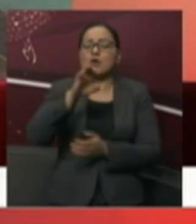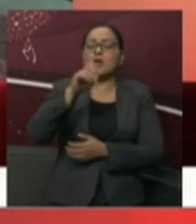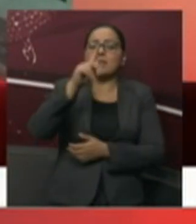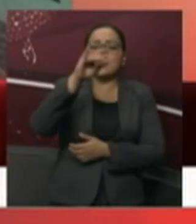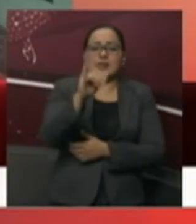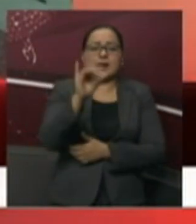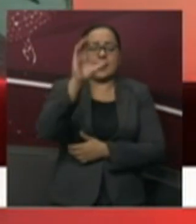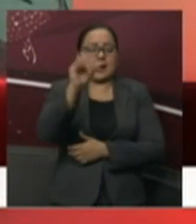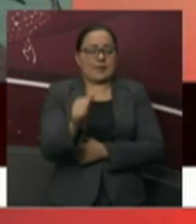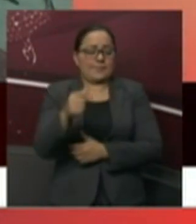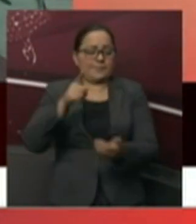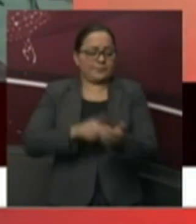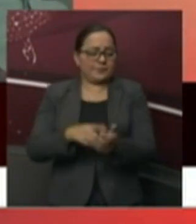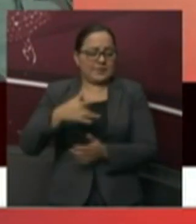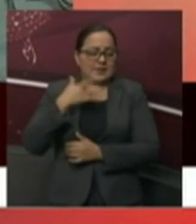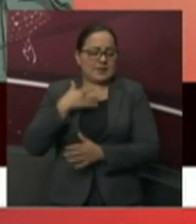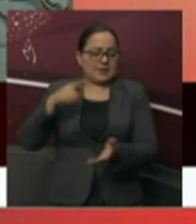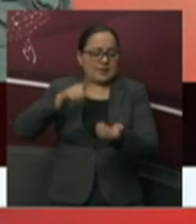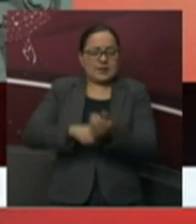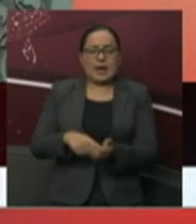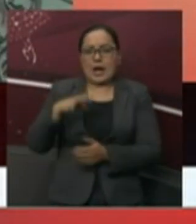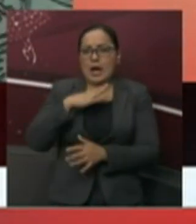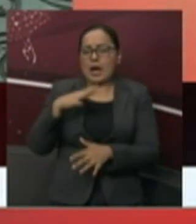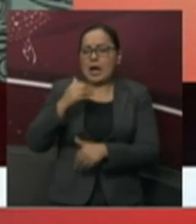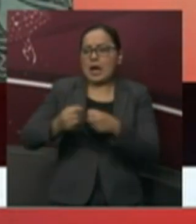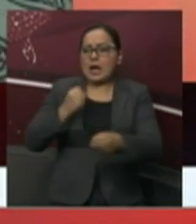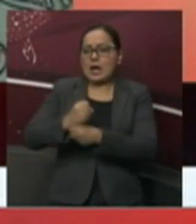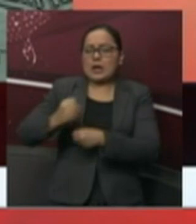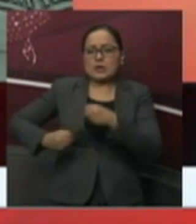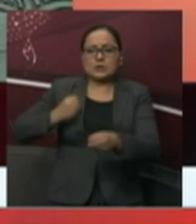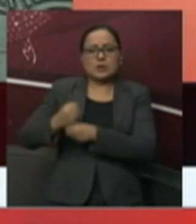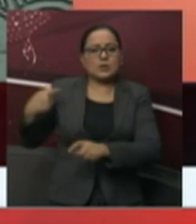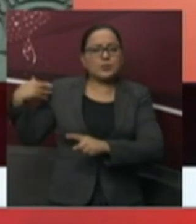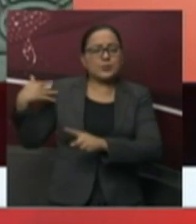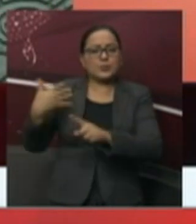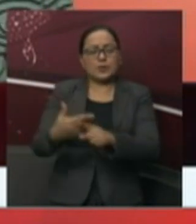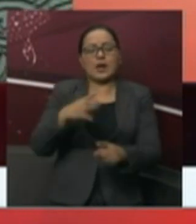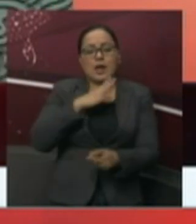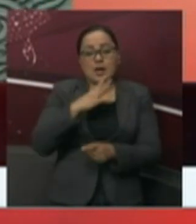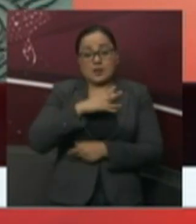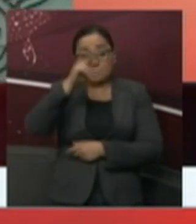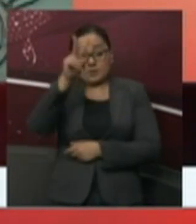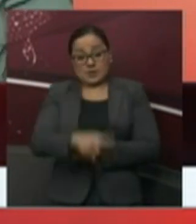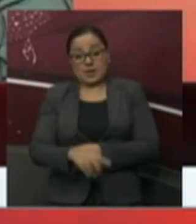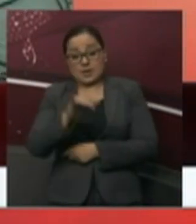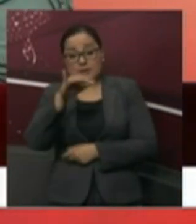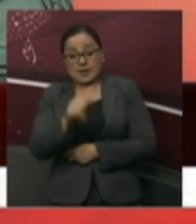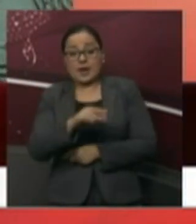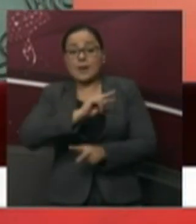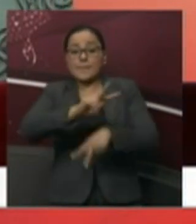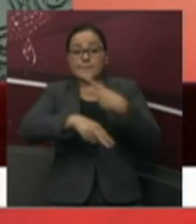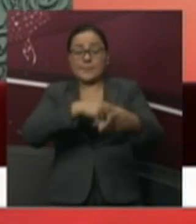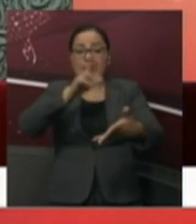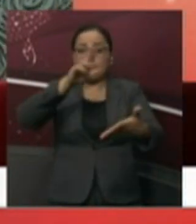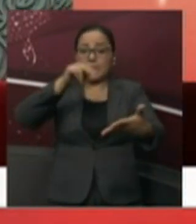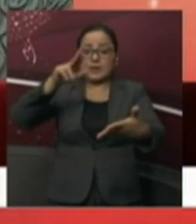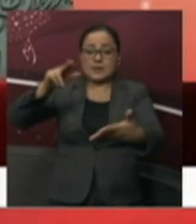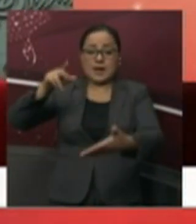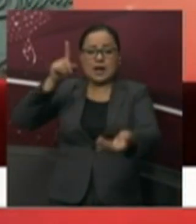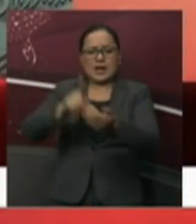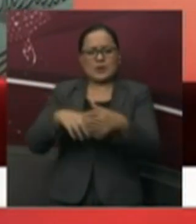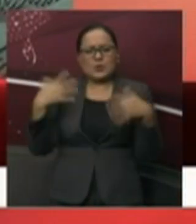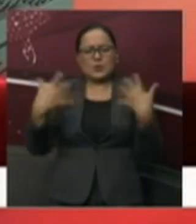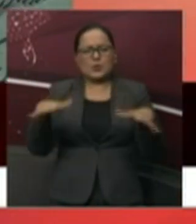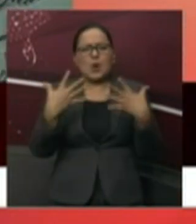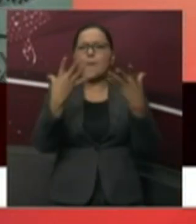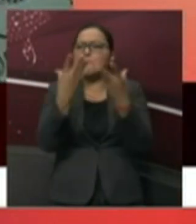una muy larga carrera artística respaldaron esta ética profesional que lo llevó a pintar una enorme cantidad